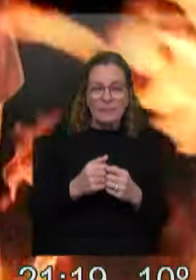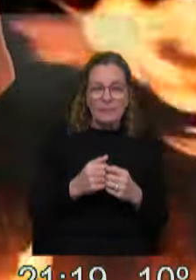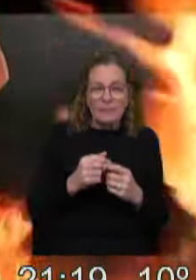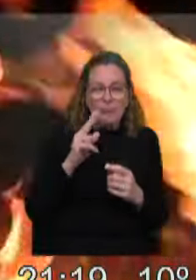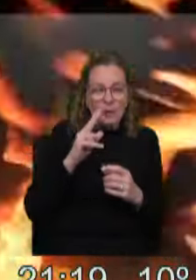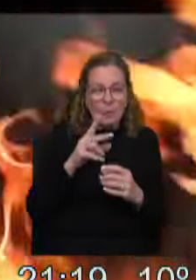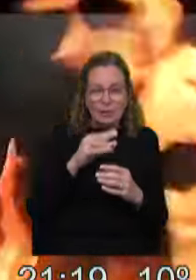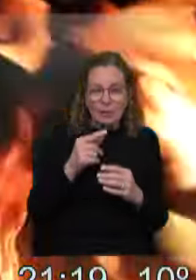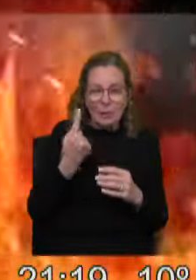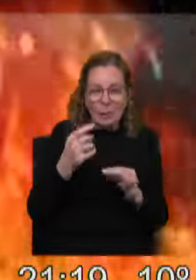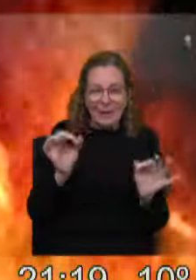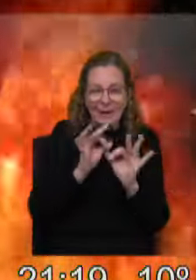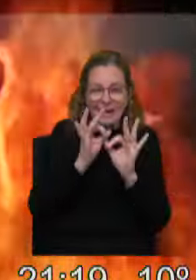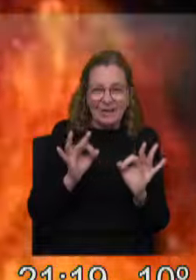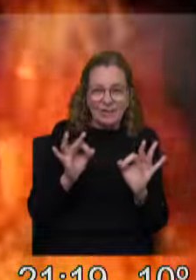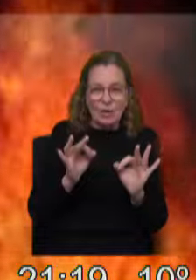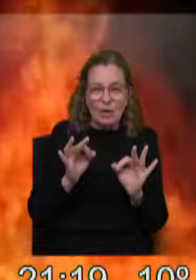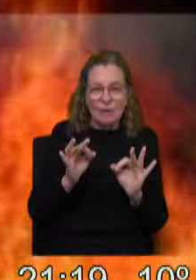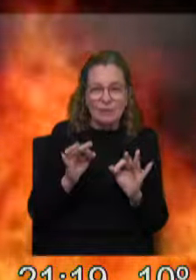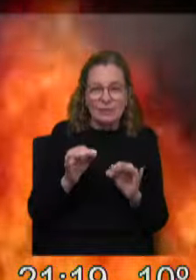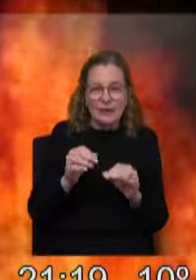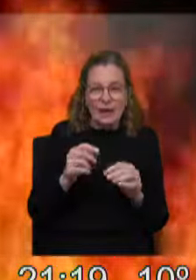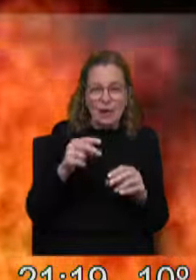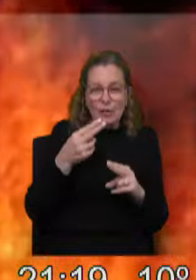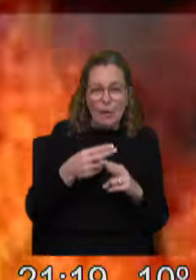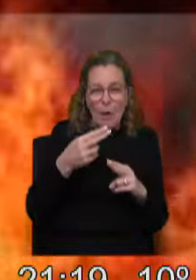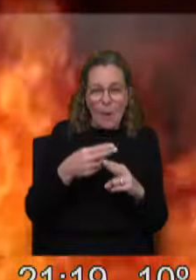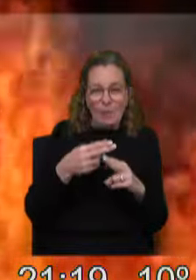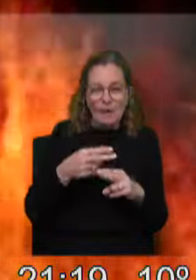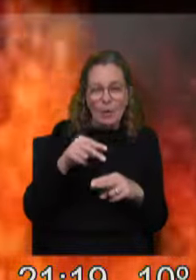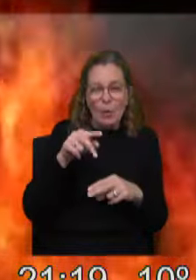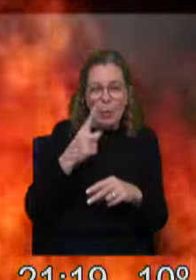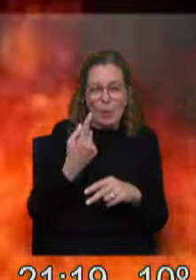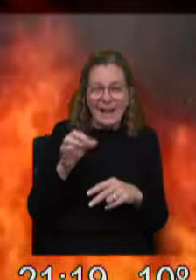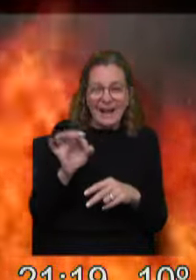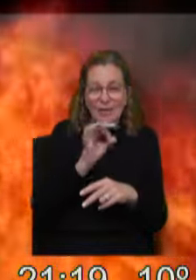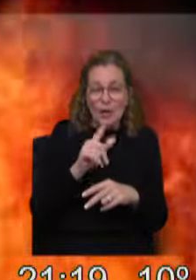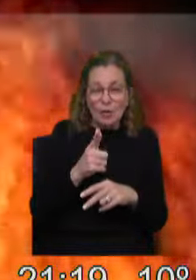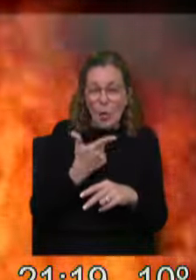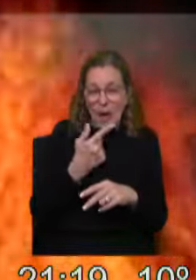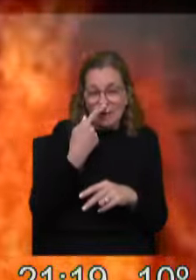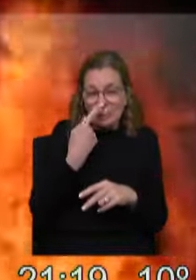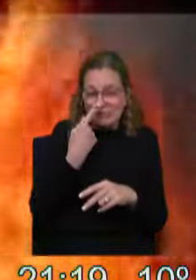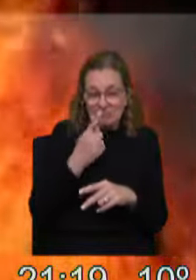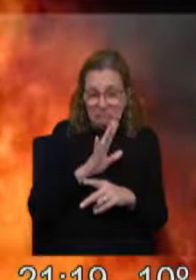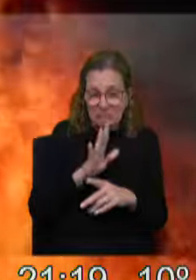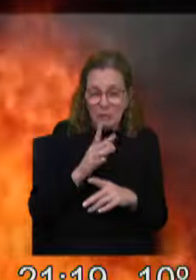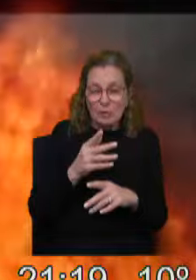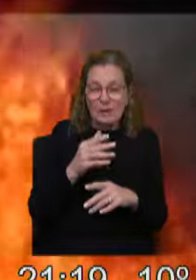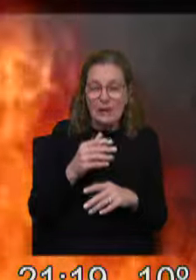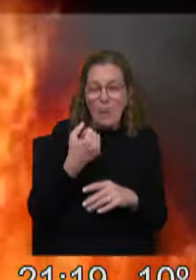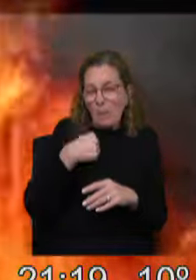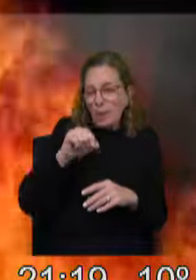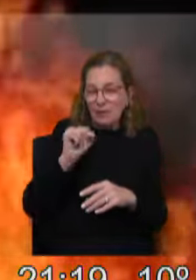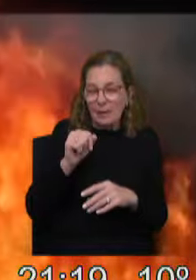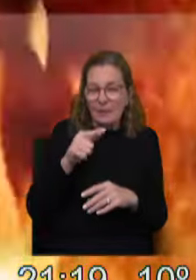un poco esto de una canción no tiene importancia, que sí. Es el nombre del show. Sí. Y es una idea que bueno, sí. Que anda dando vueltas en las notas que haces y todo, que llama la atención